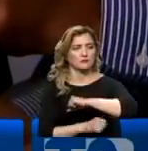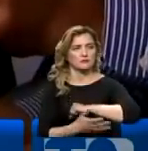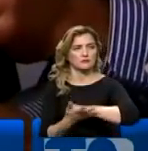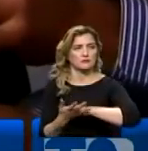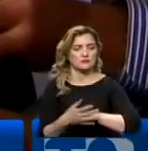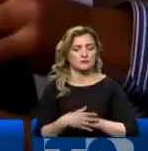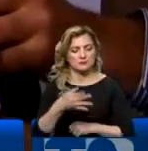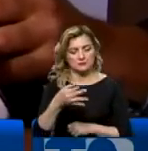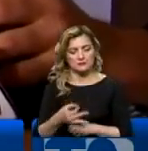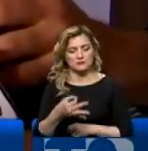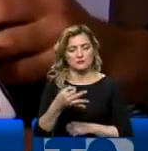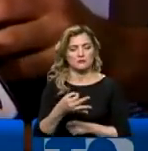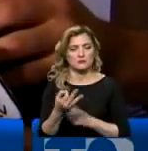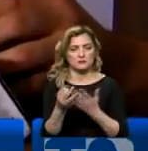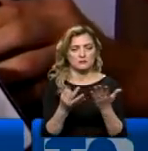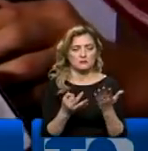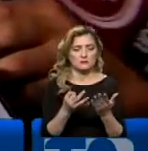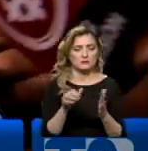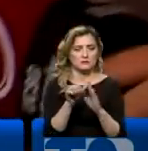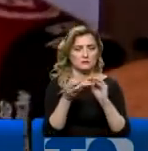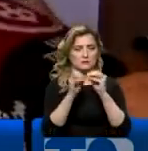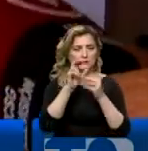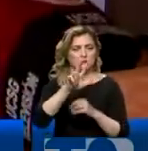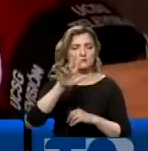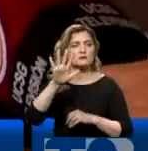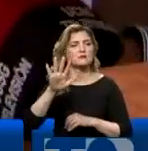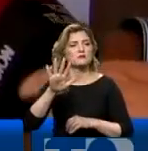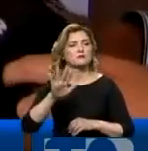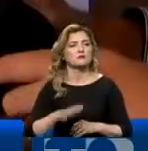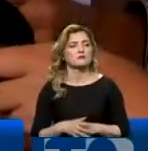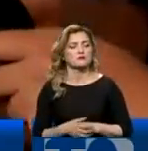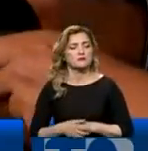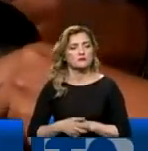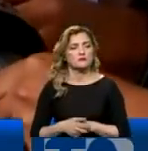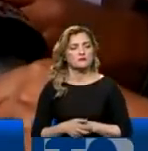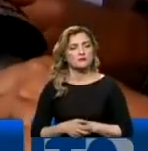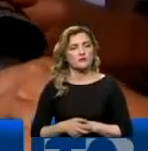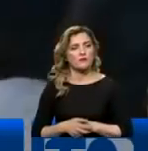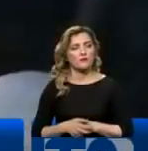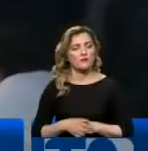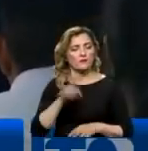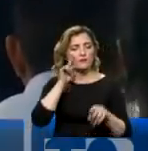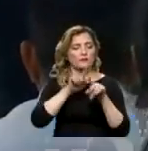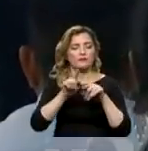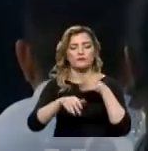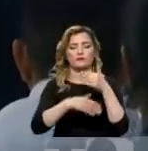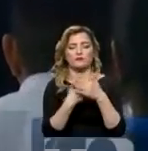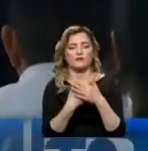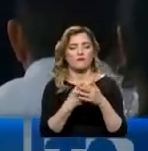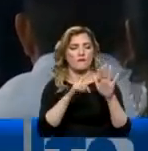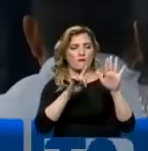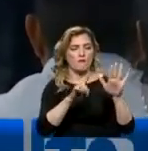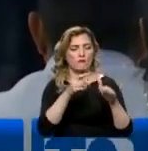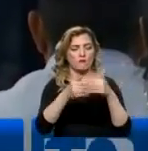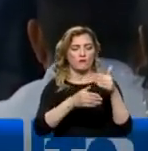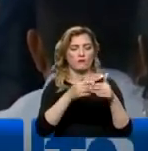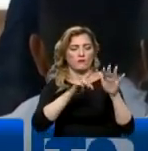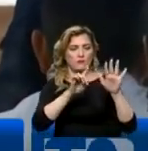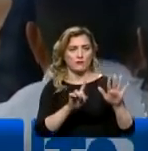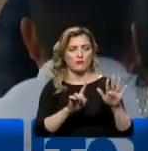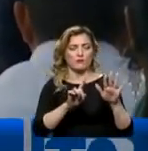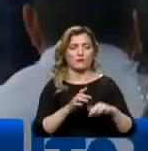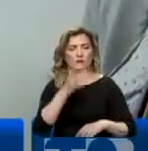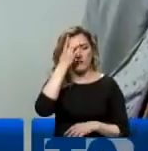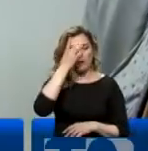se había cumplido los presupuestos del artículo 534 y la sala confirmó por unanimidad. 6 de los 13 procesos procesados por delincuencia